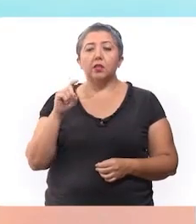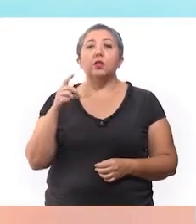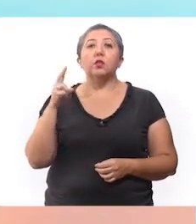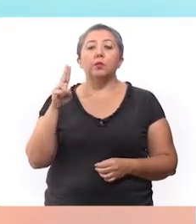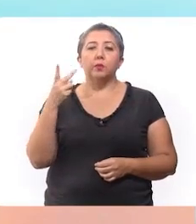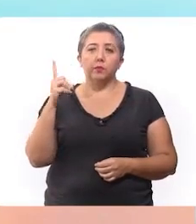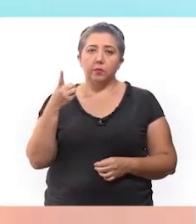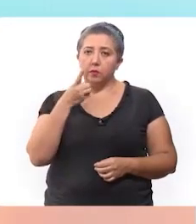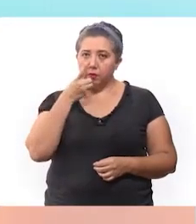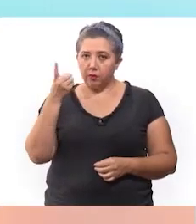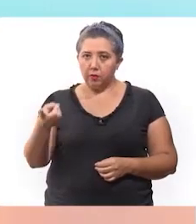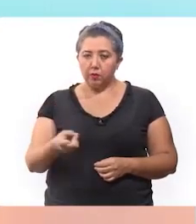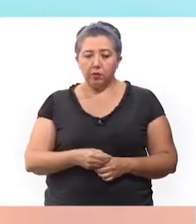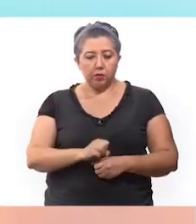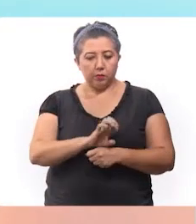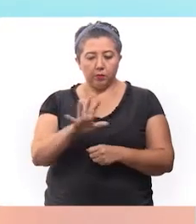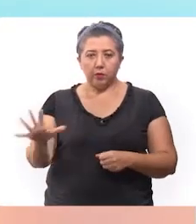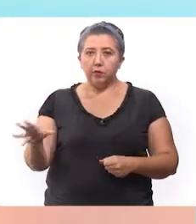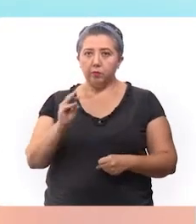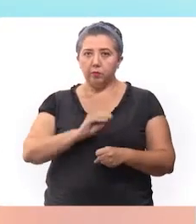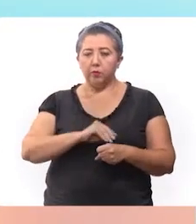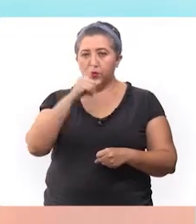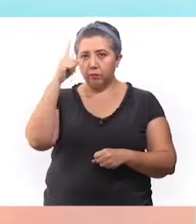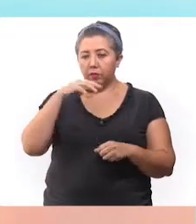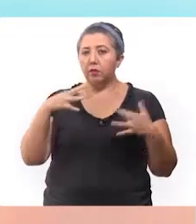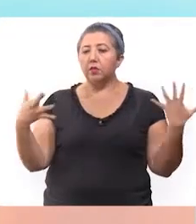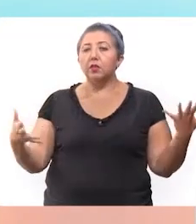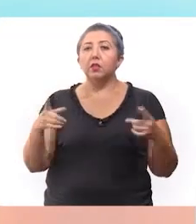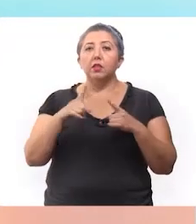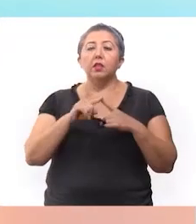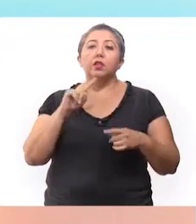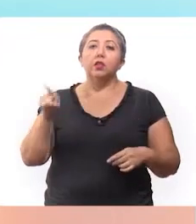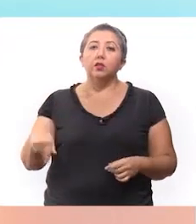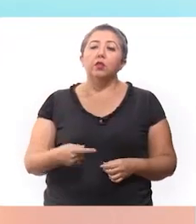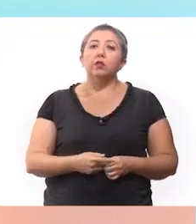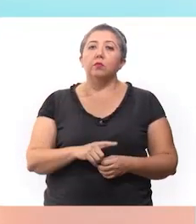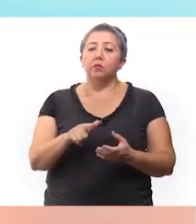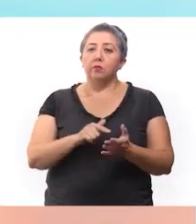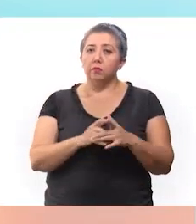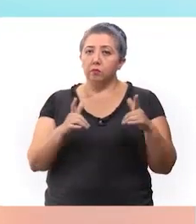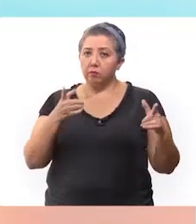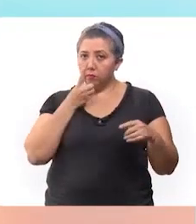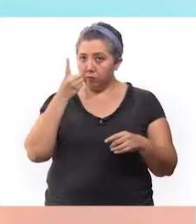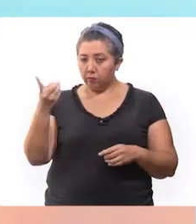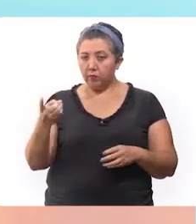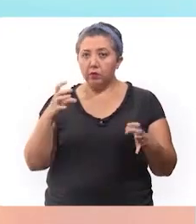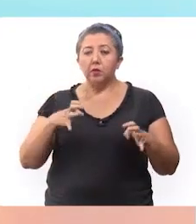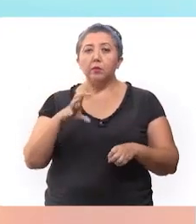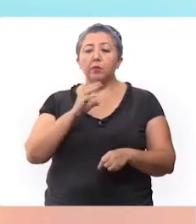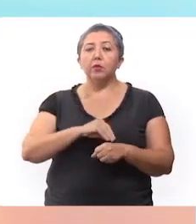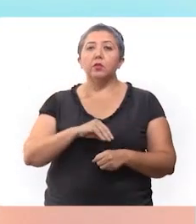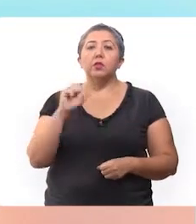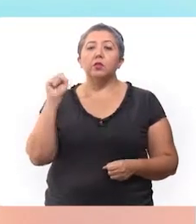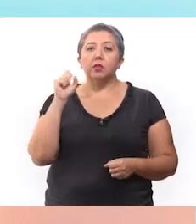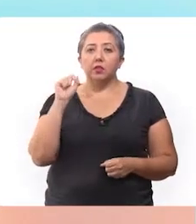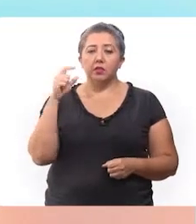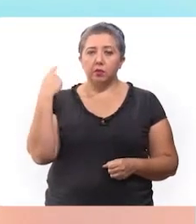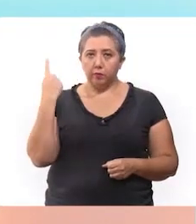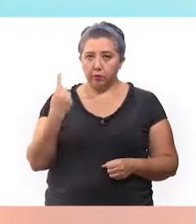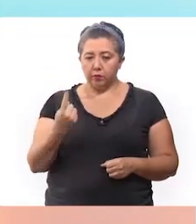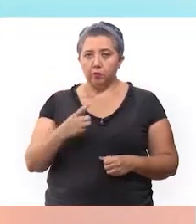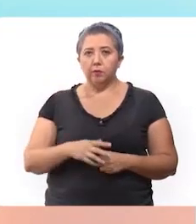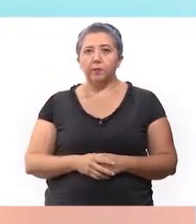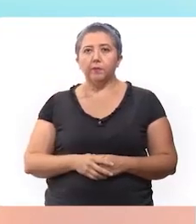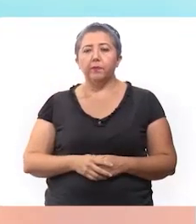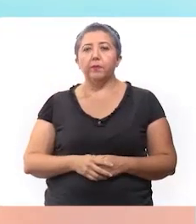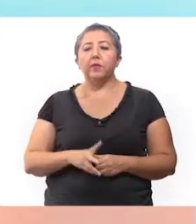y diciembre. Los espacios habilitados para llevar a cabo esta tarea son los macrocentros de vacunación habilitados en el Centro de Convenciones Yucatán